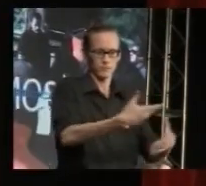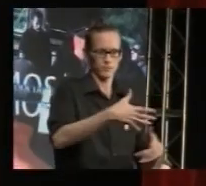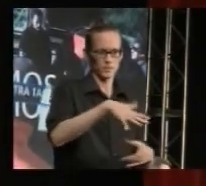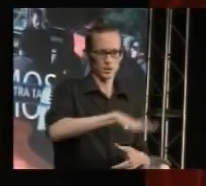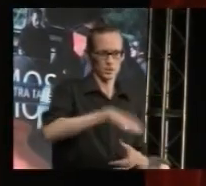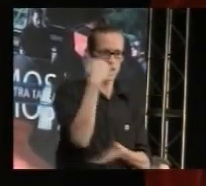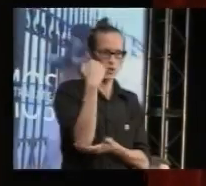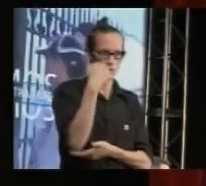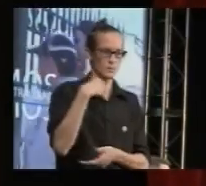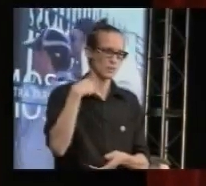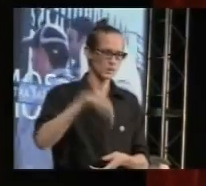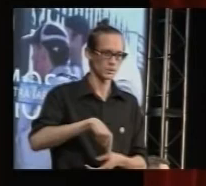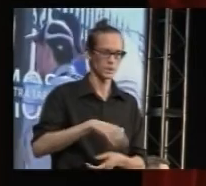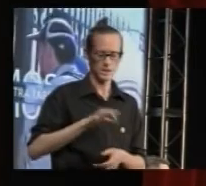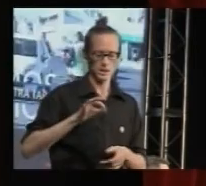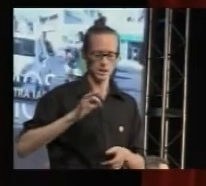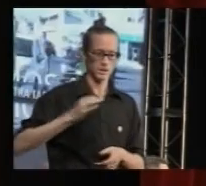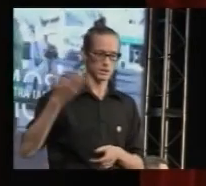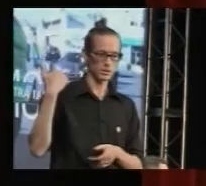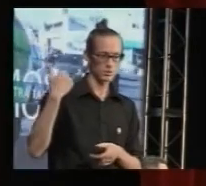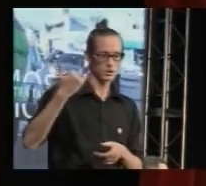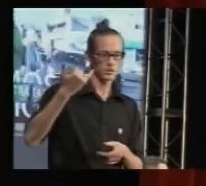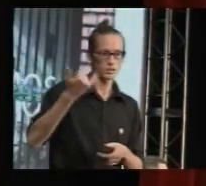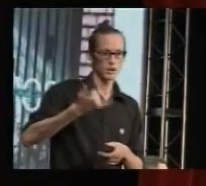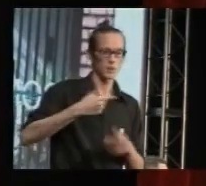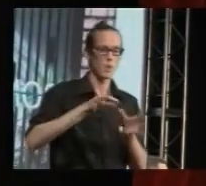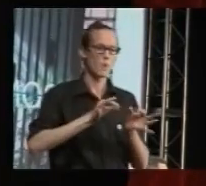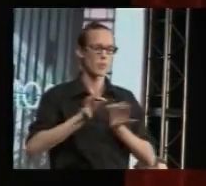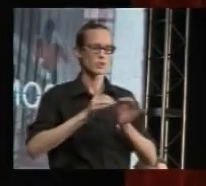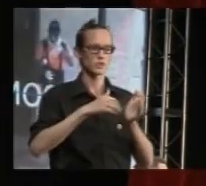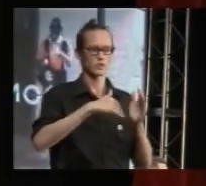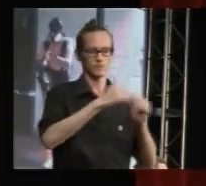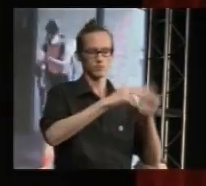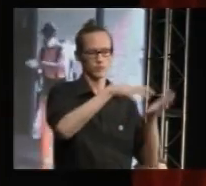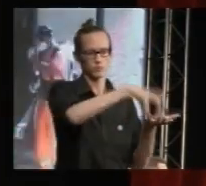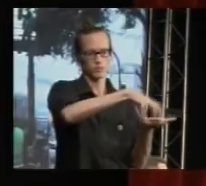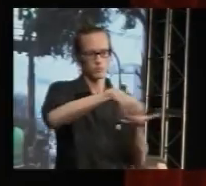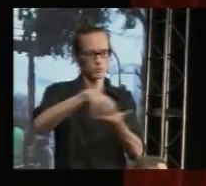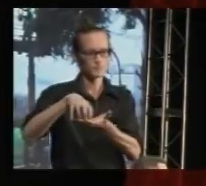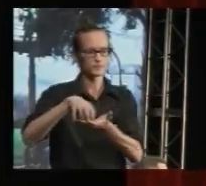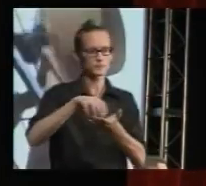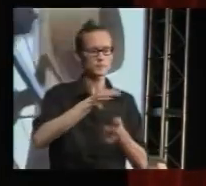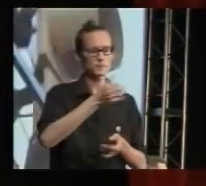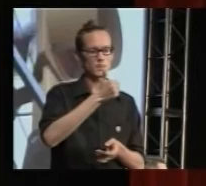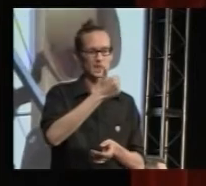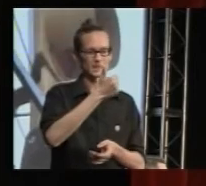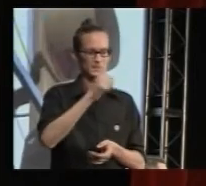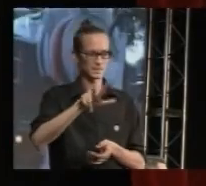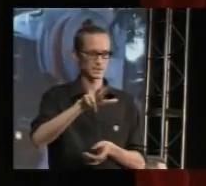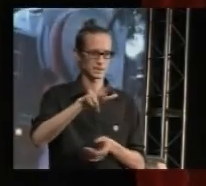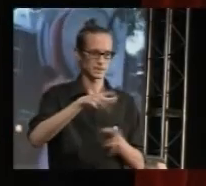año pasado se han tramitado factibilidades y proyectos de urbanización abarcando 63 hectáreas